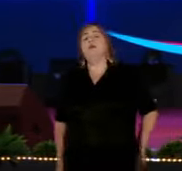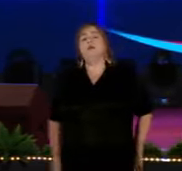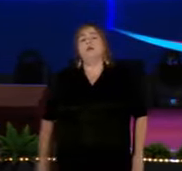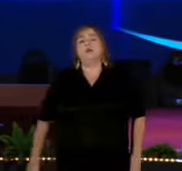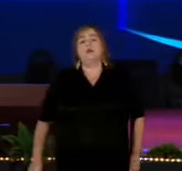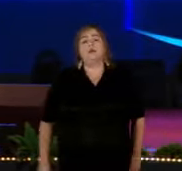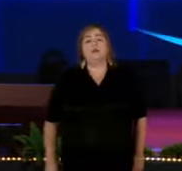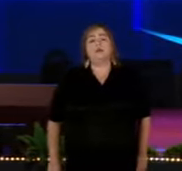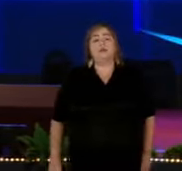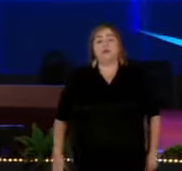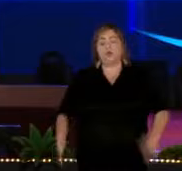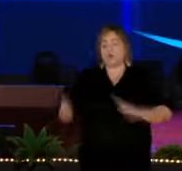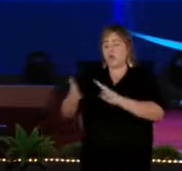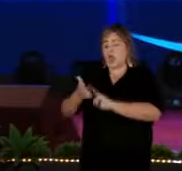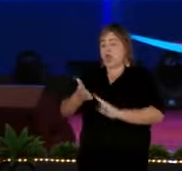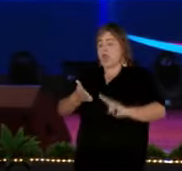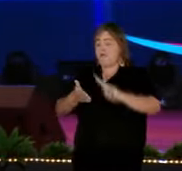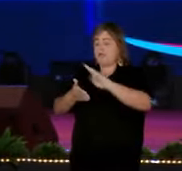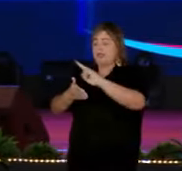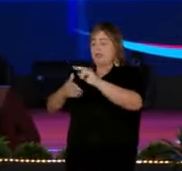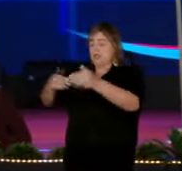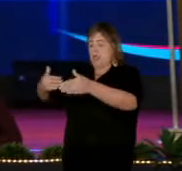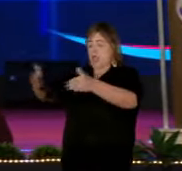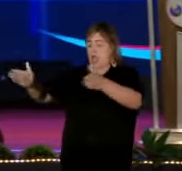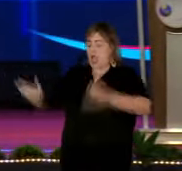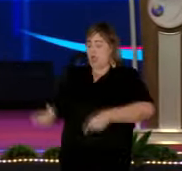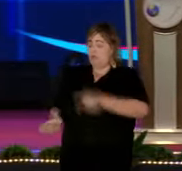en una universidad que ellos hacen eventos allí.